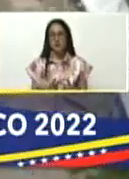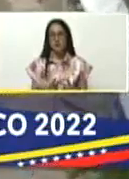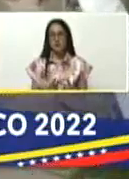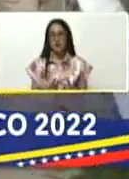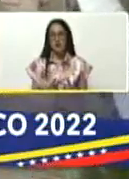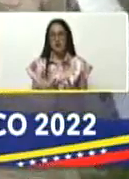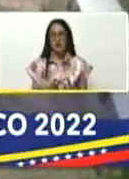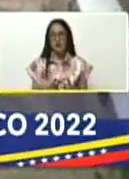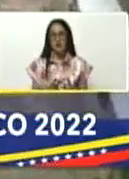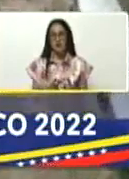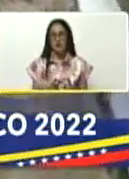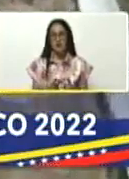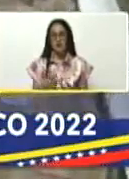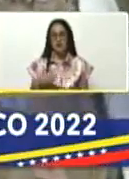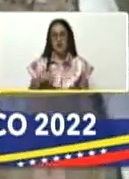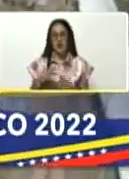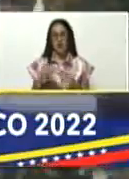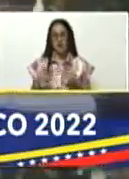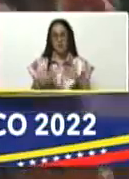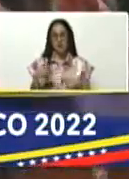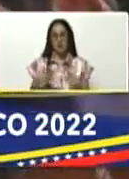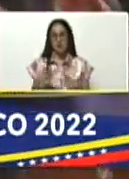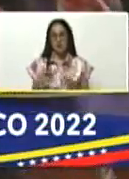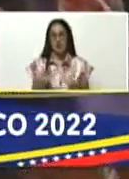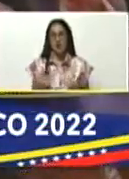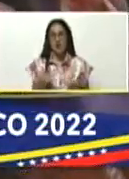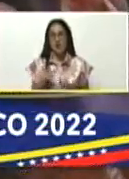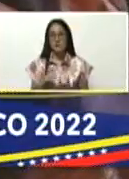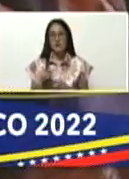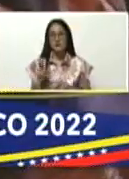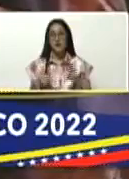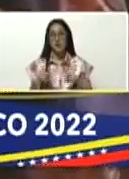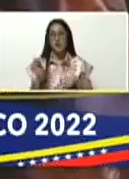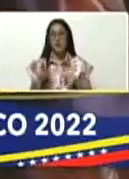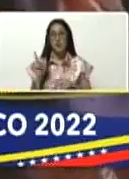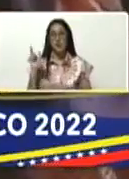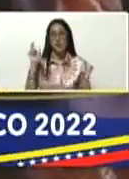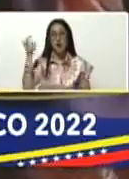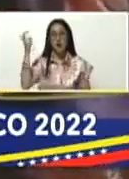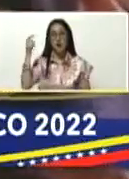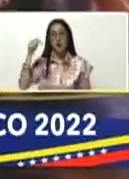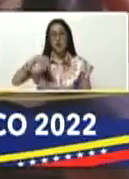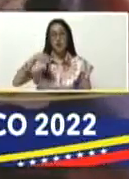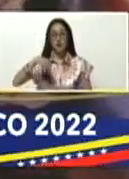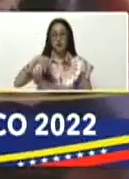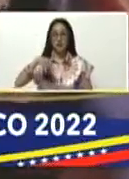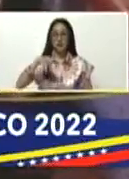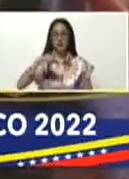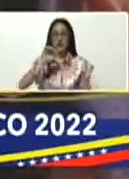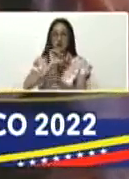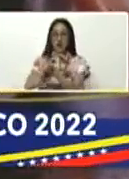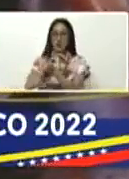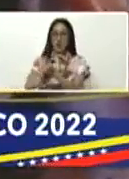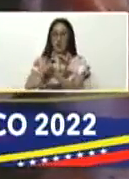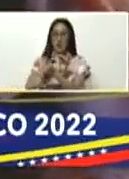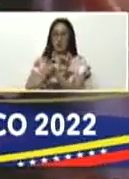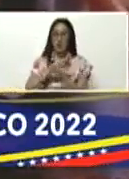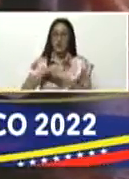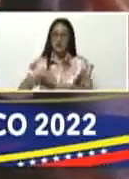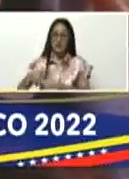se ha asumido en todo este proceso. Hoy llega la Expo Guárico acá a Calabozo, tierra de